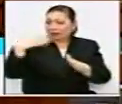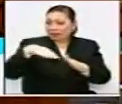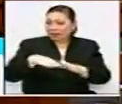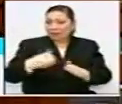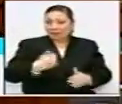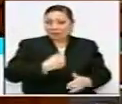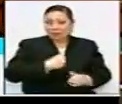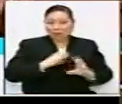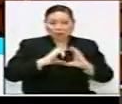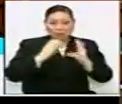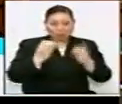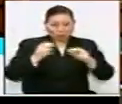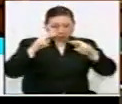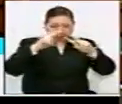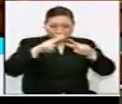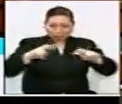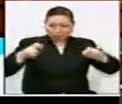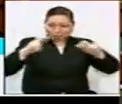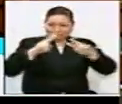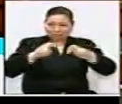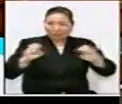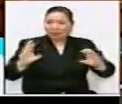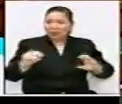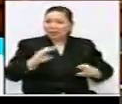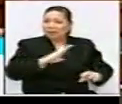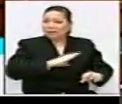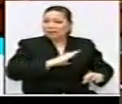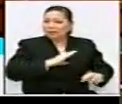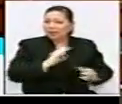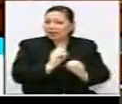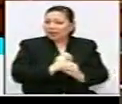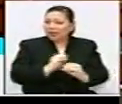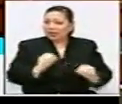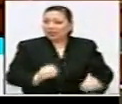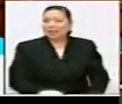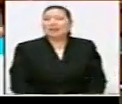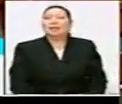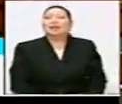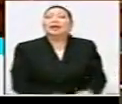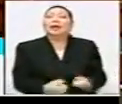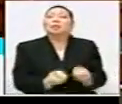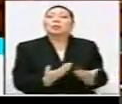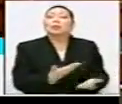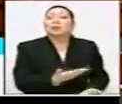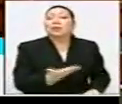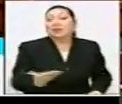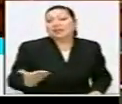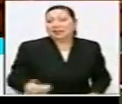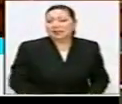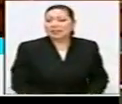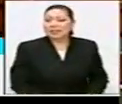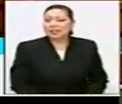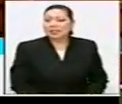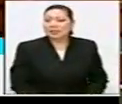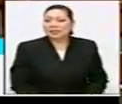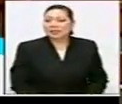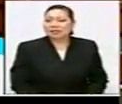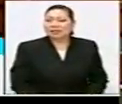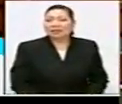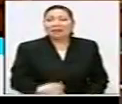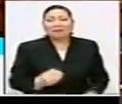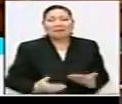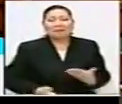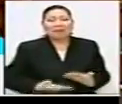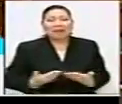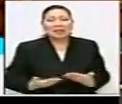propios congresistas que no investigan, que no fiscalizan a nadie. Hay muchos de ellos. Y es fácil,